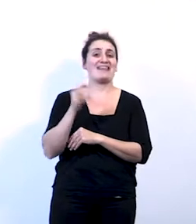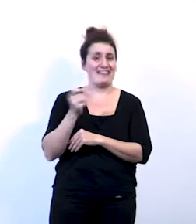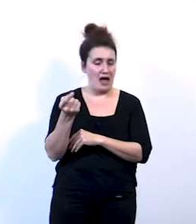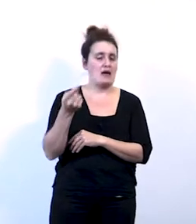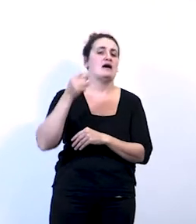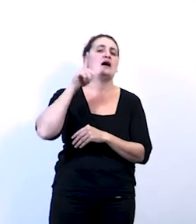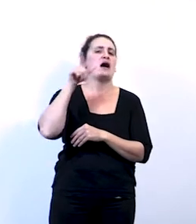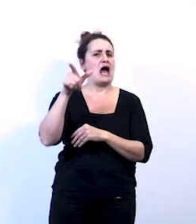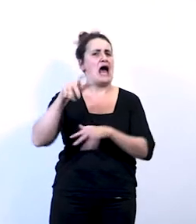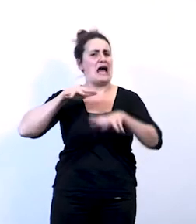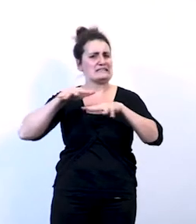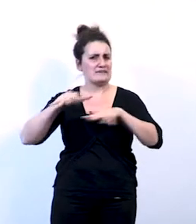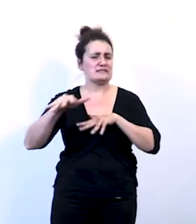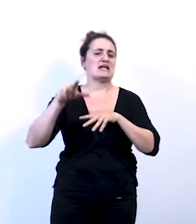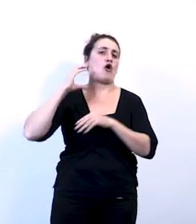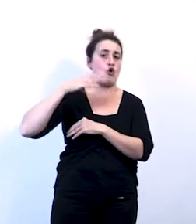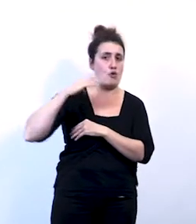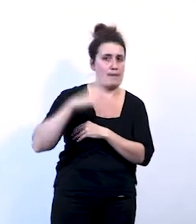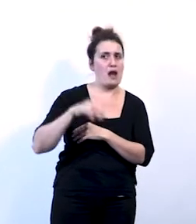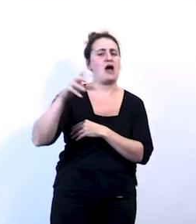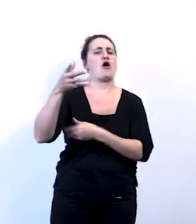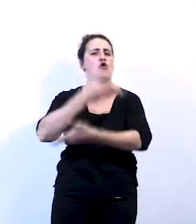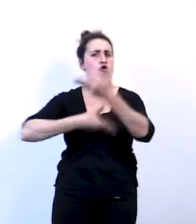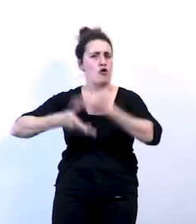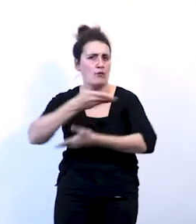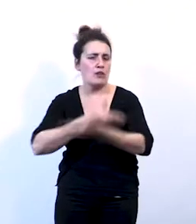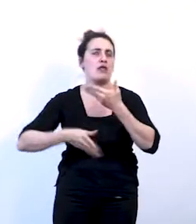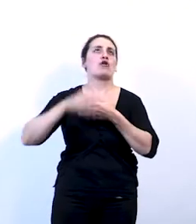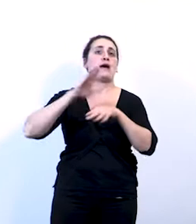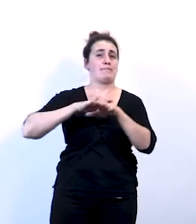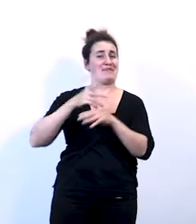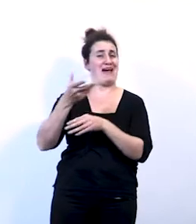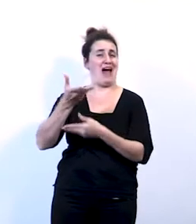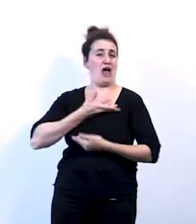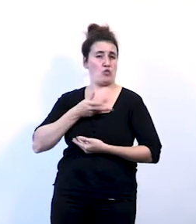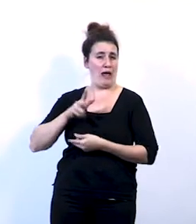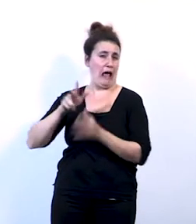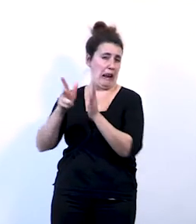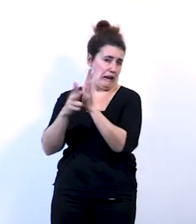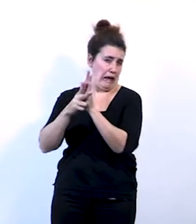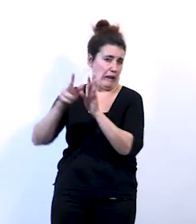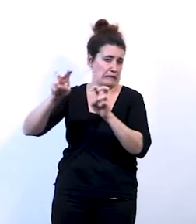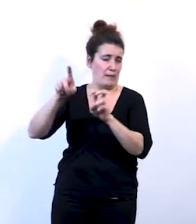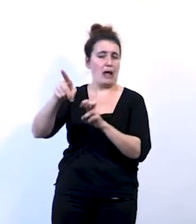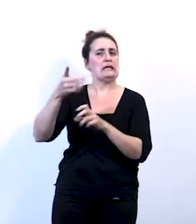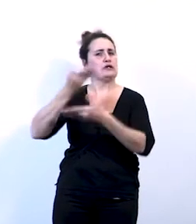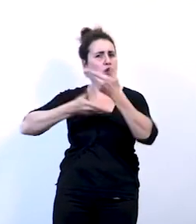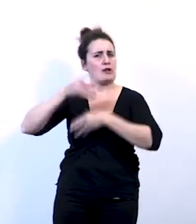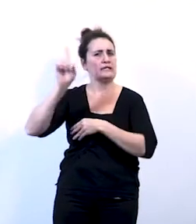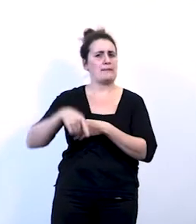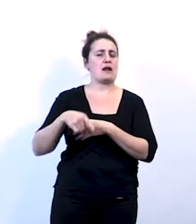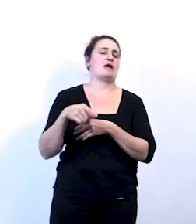colombiana, cofundadora del Centro de Asesoramiento y Ayuda Legal para Mujeres y cofundadora también de la institución